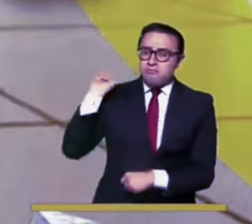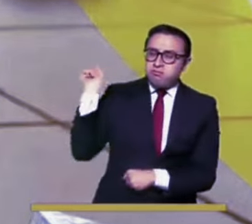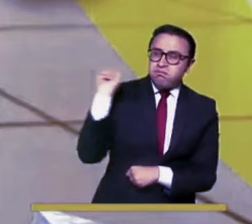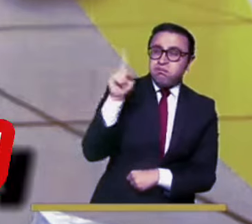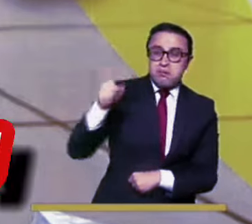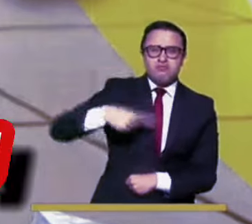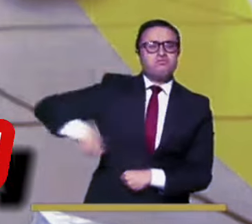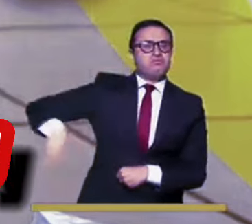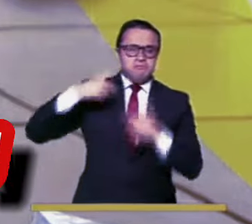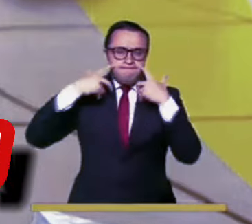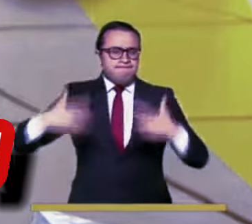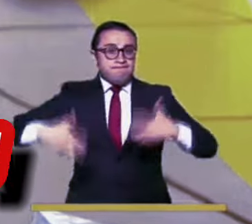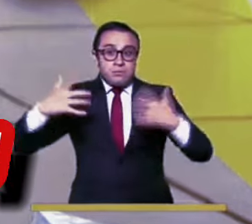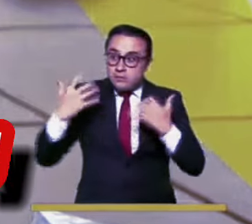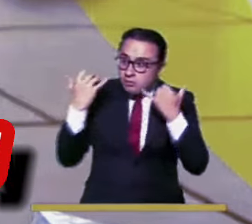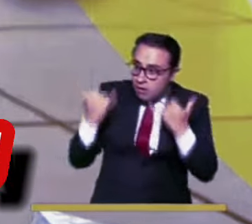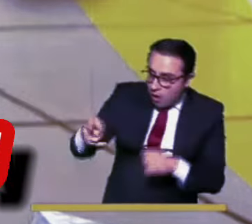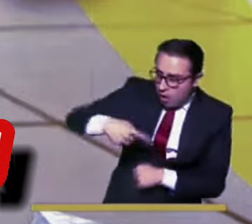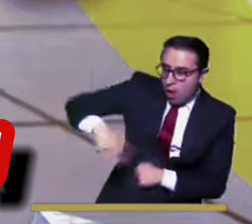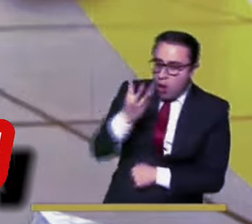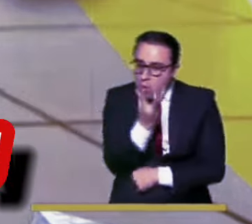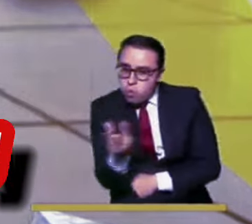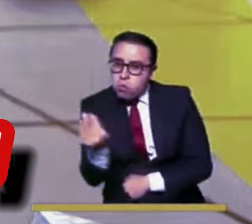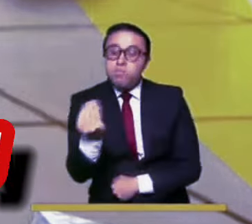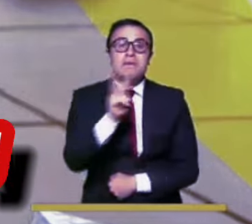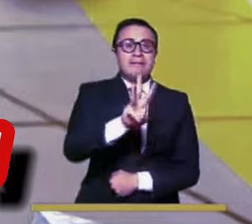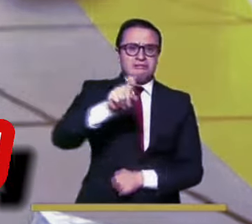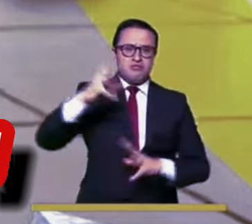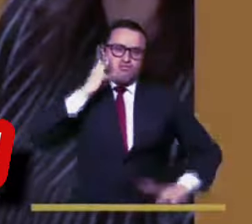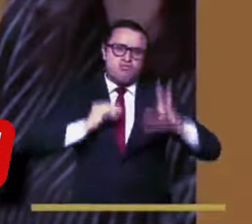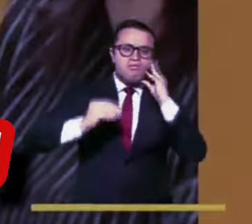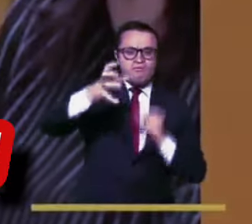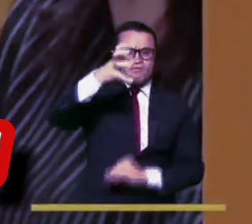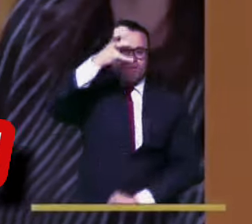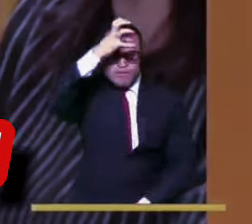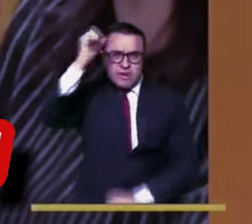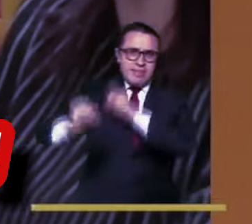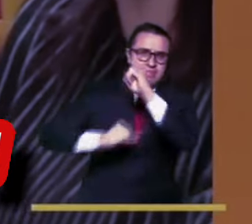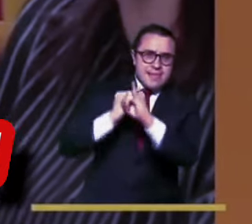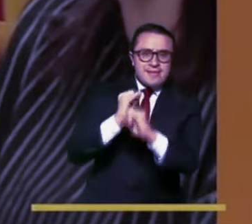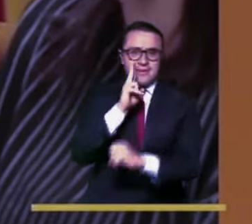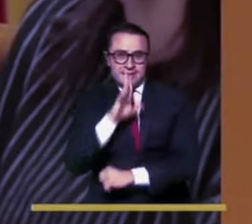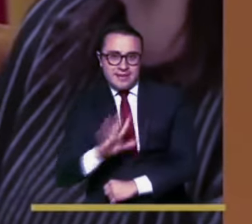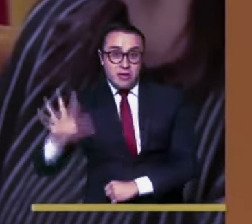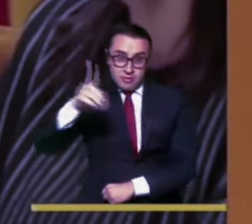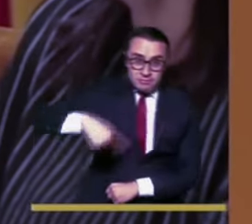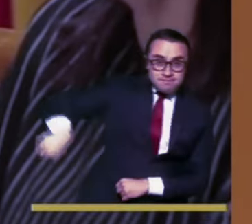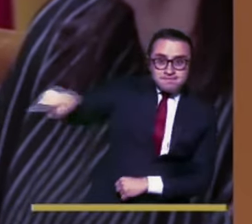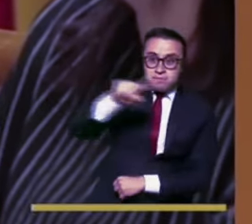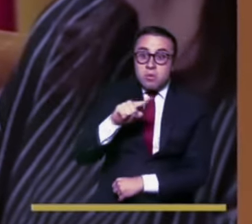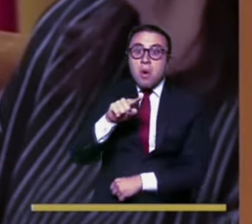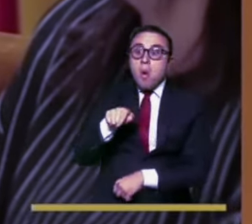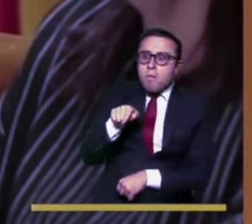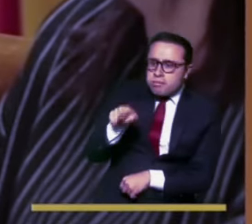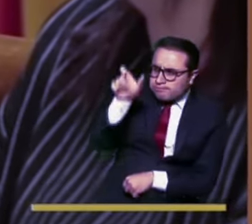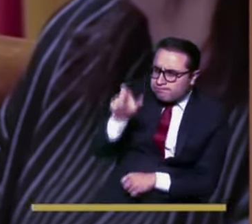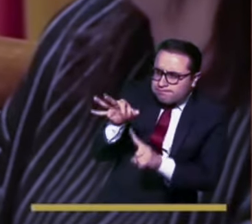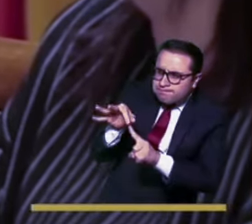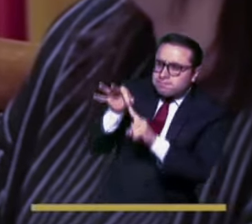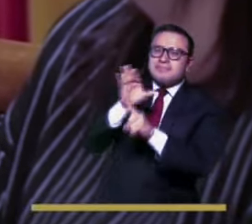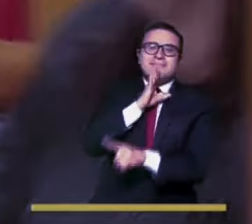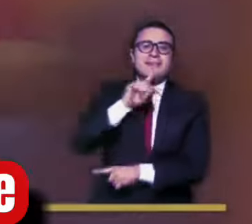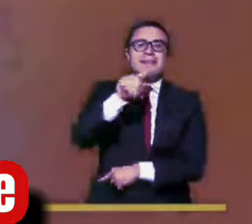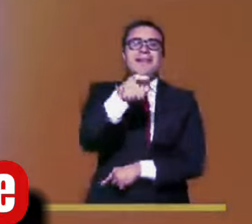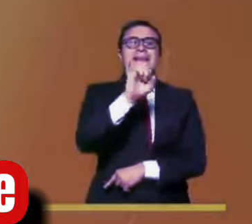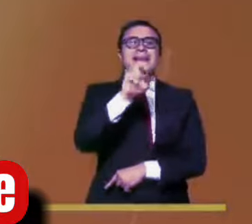este caso empleó 36 expertos internacionales y nacionales, entre ellos Ginés de